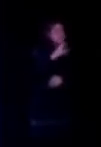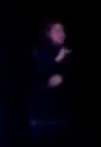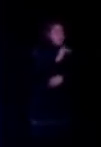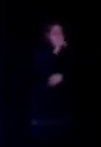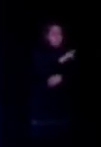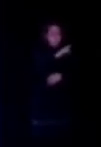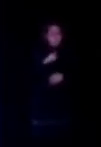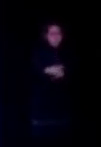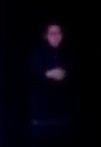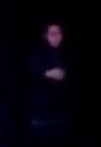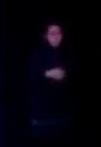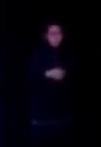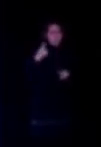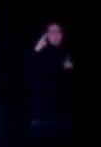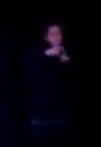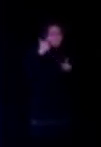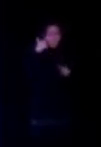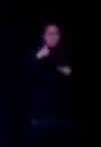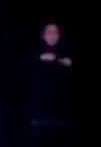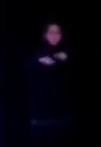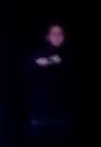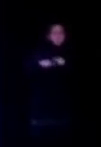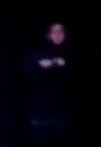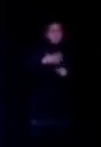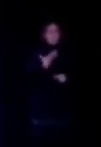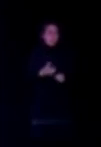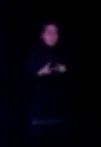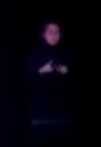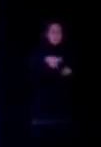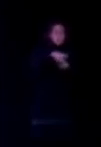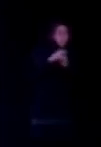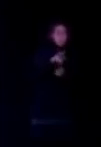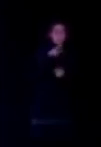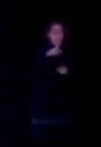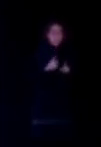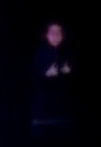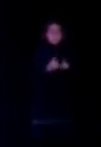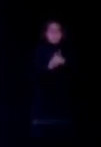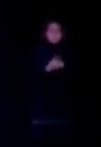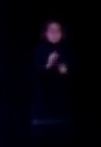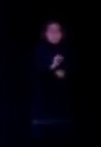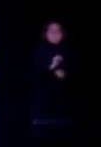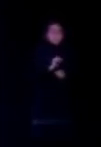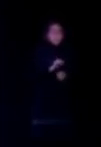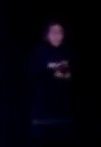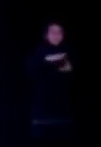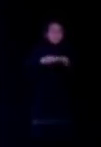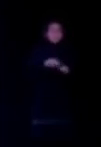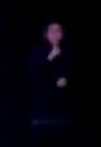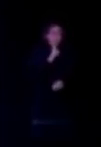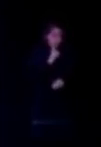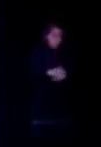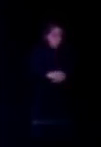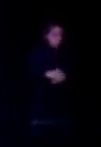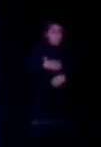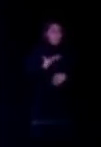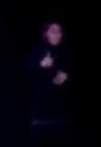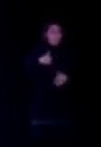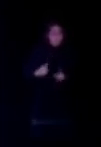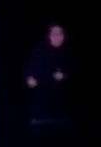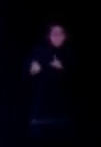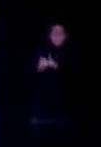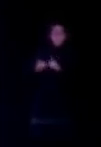avanzar aún reconociendo tus retos? ¿Eres responsable ante eso? Porque es verdad que a lo mejor yo luego no sé dar la respuesta, pero